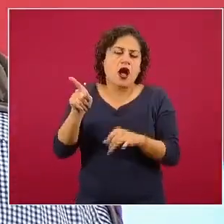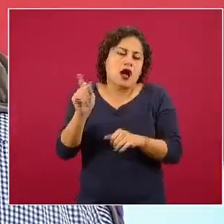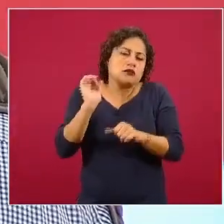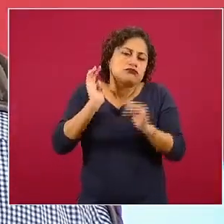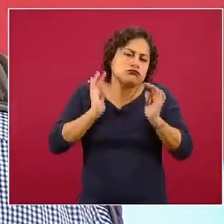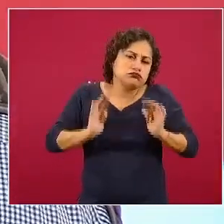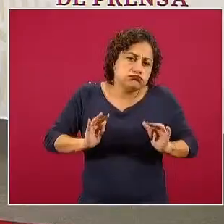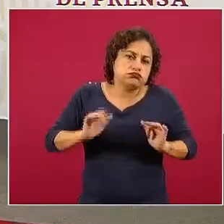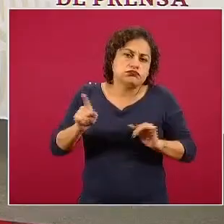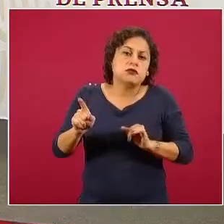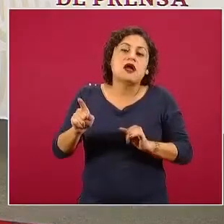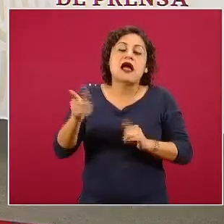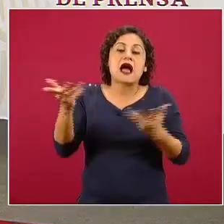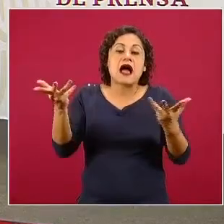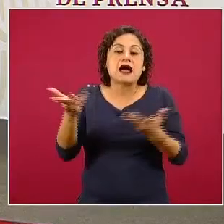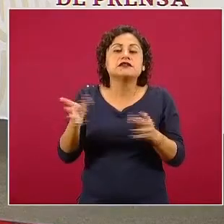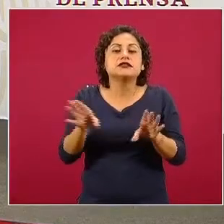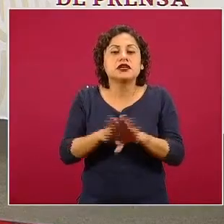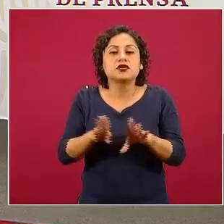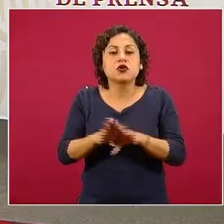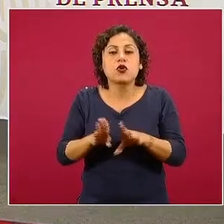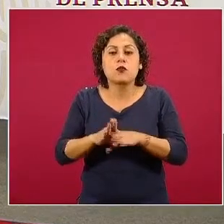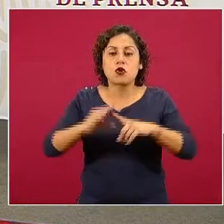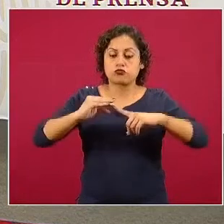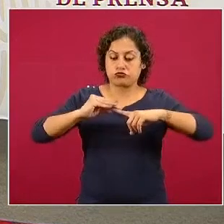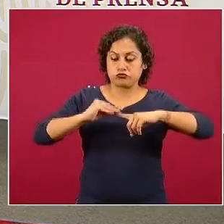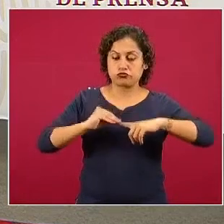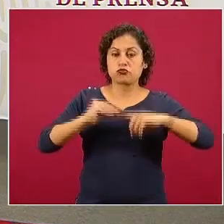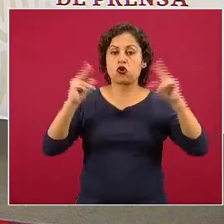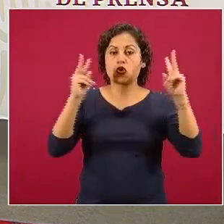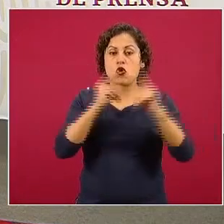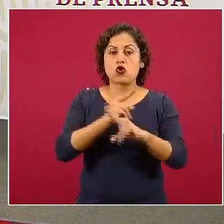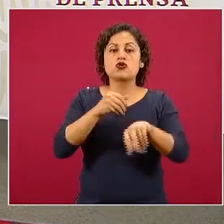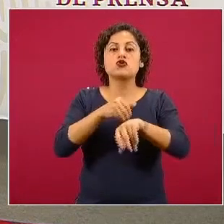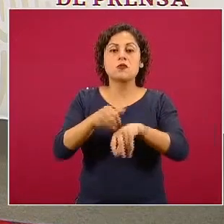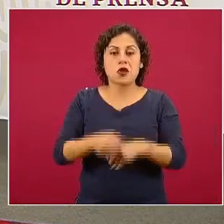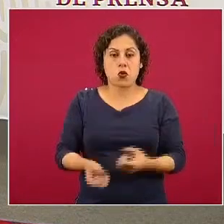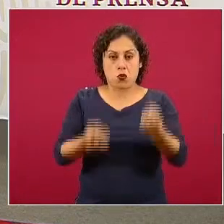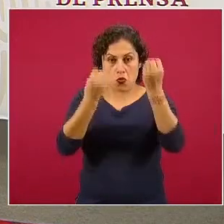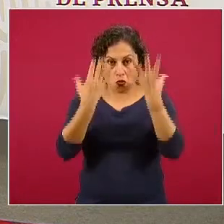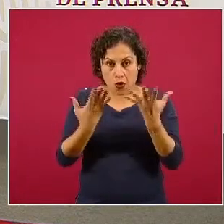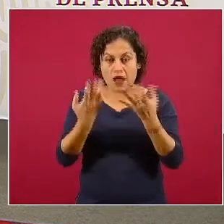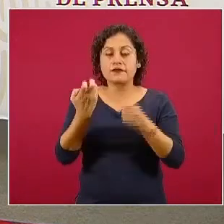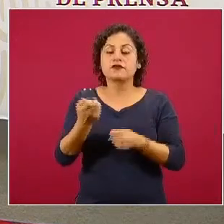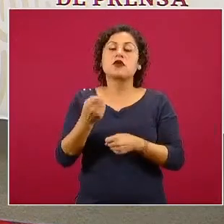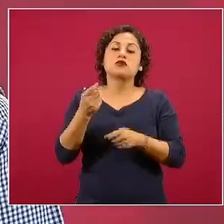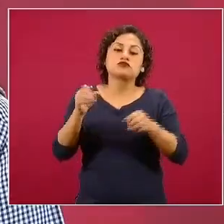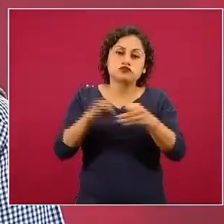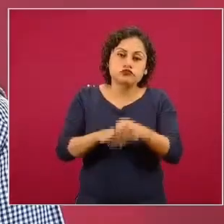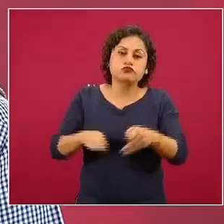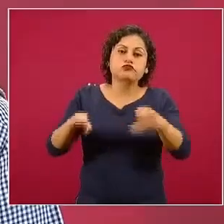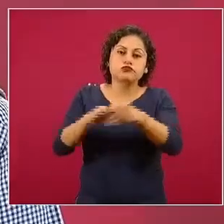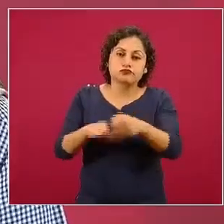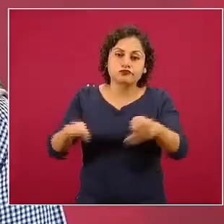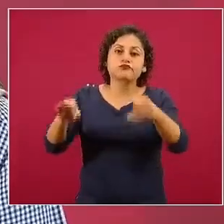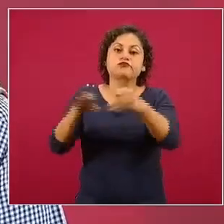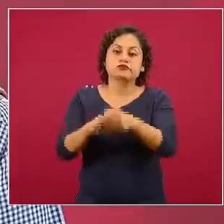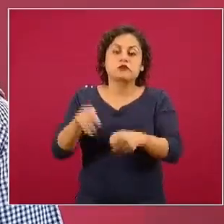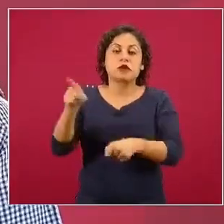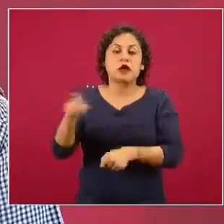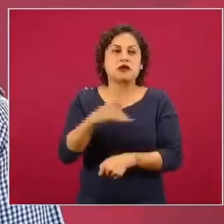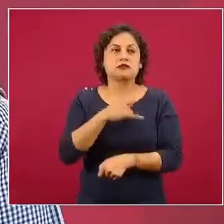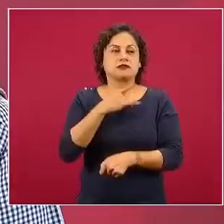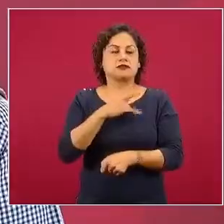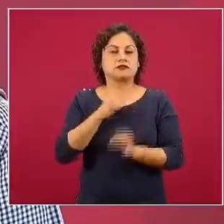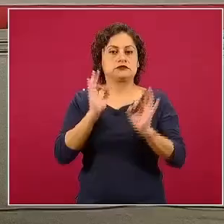la oximetría, es decir, medir el oxígeno en sangre de manera mucho más frecuente, mucho más puntual, para